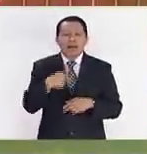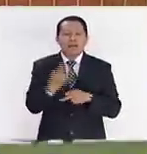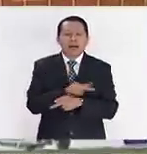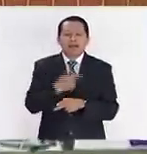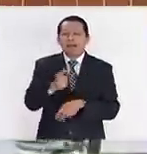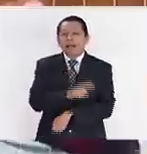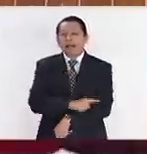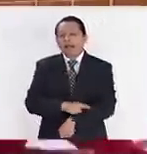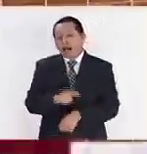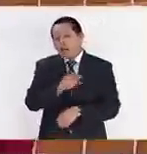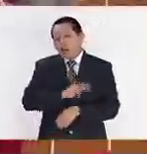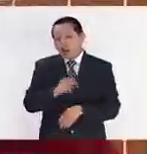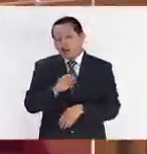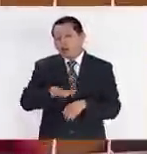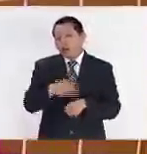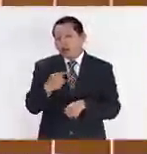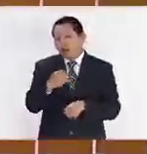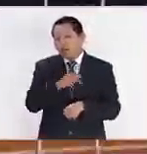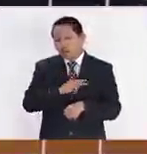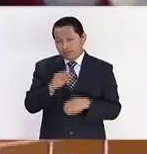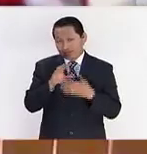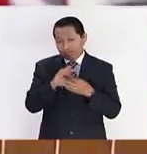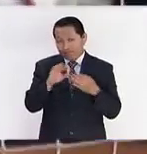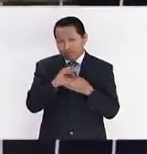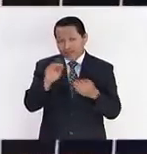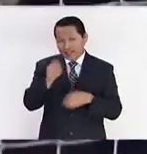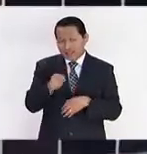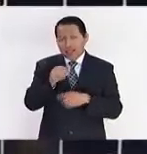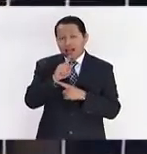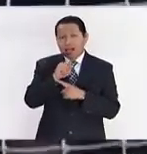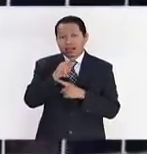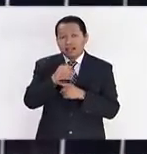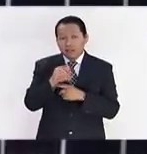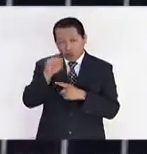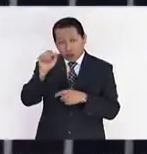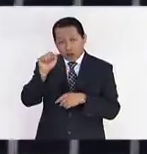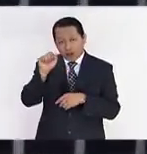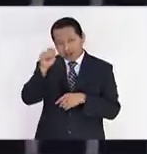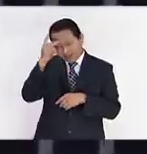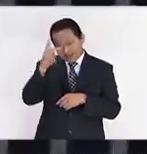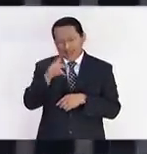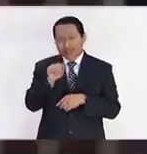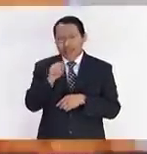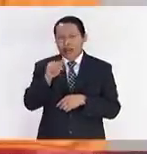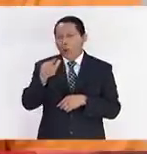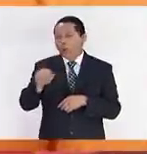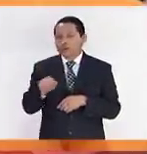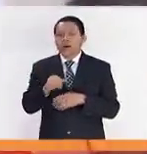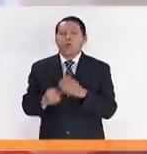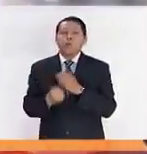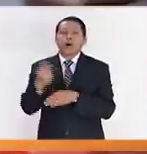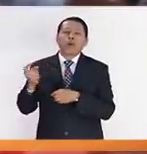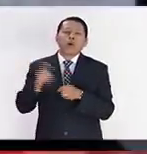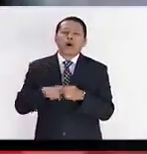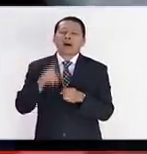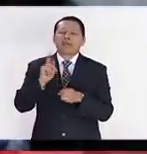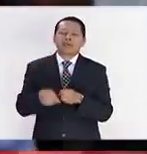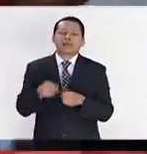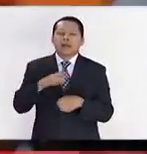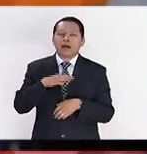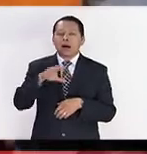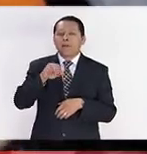de Plata, porque les comento que el Atlético de San Luis ya tiene un nuevo refuerzo y se trata